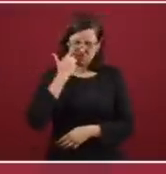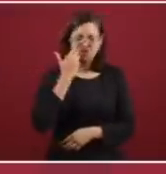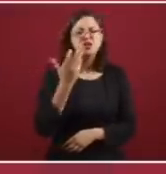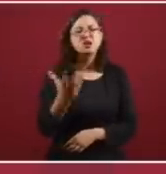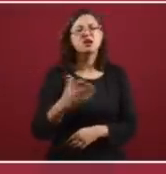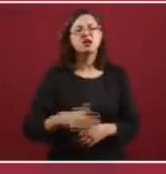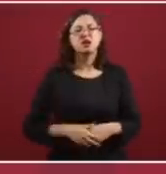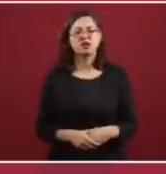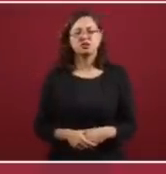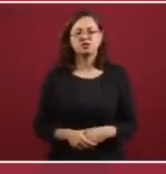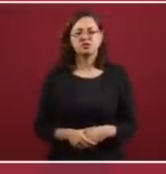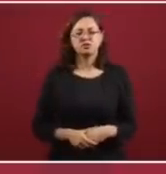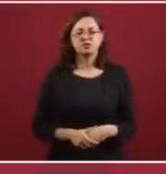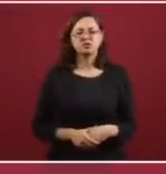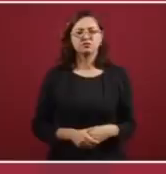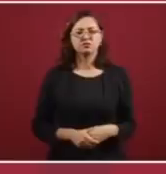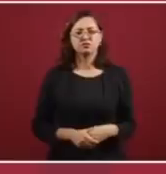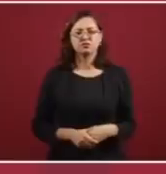se siga